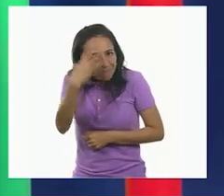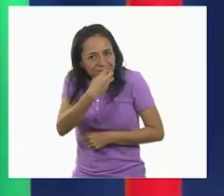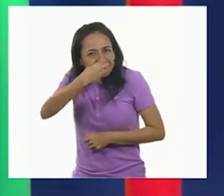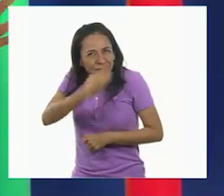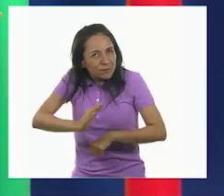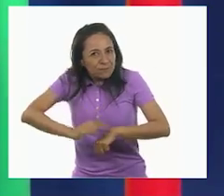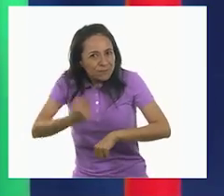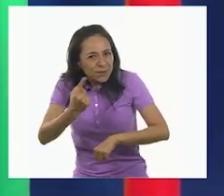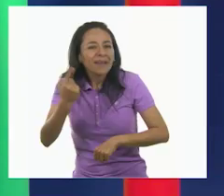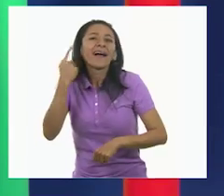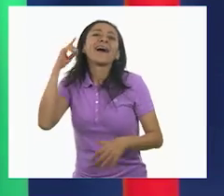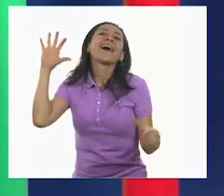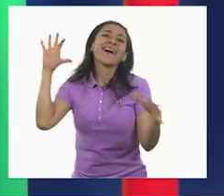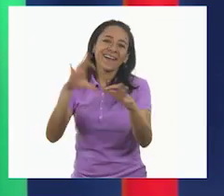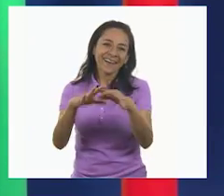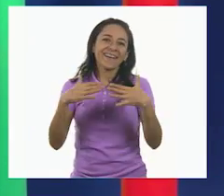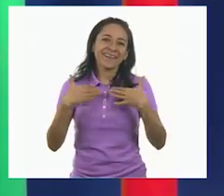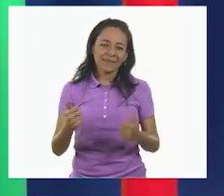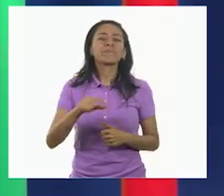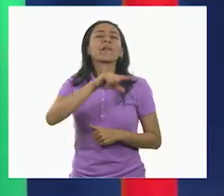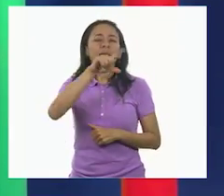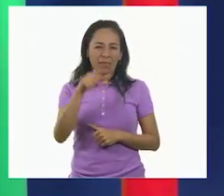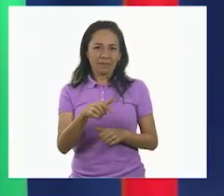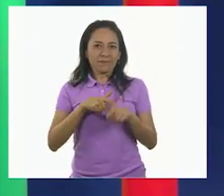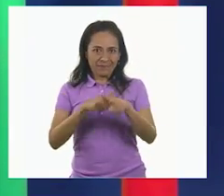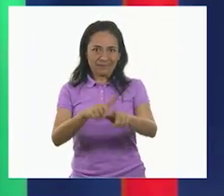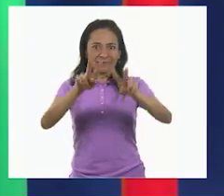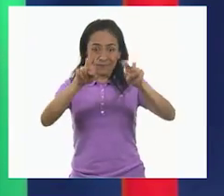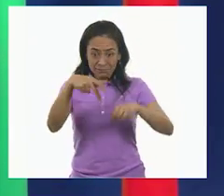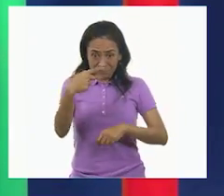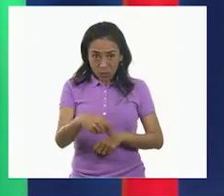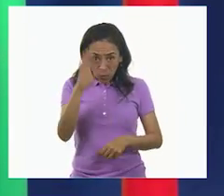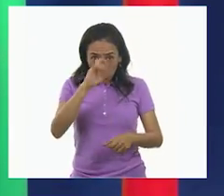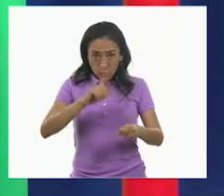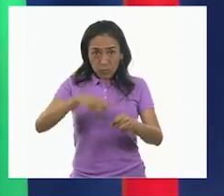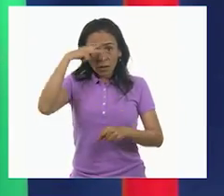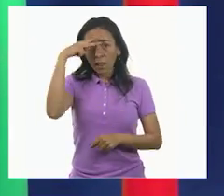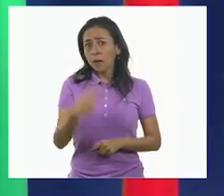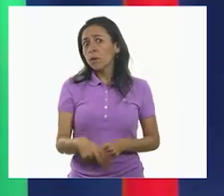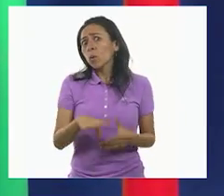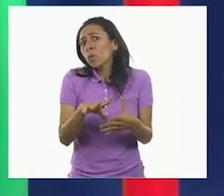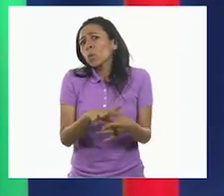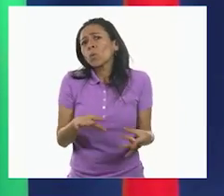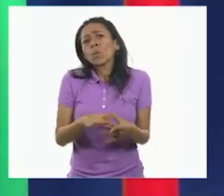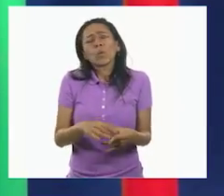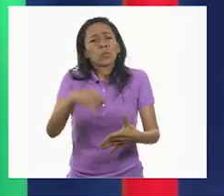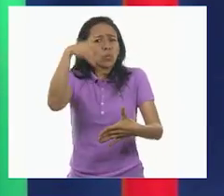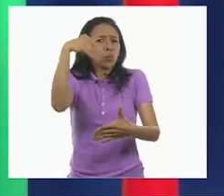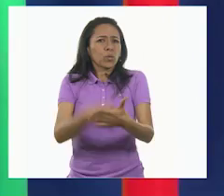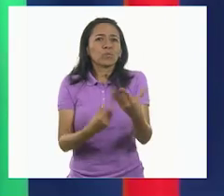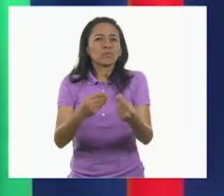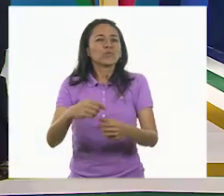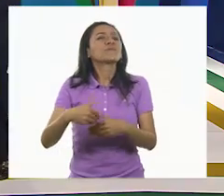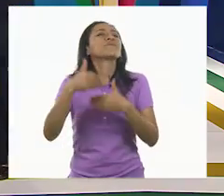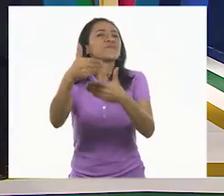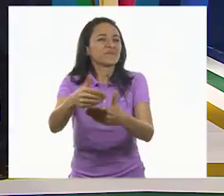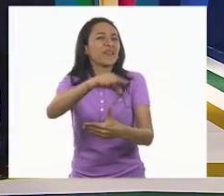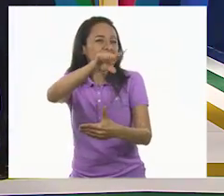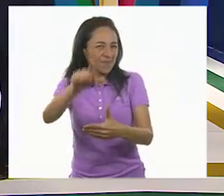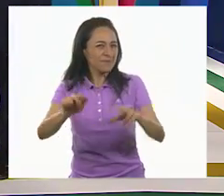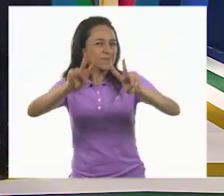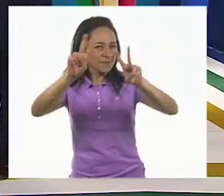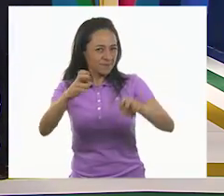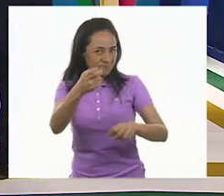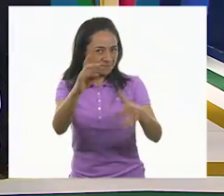hay mucho que decir de las grandes culturas de nuestro México, pero eso será un tema que veremos más adelante. Maestro,